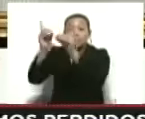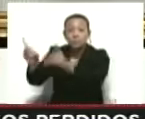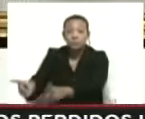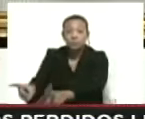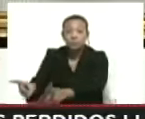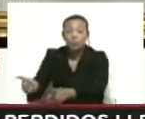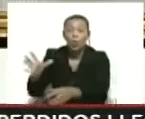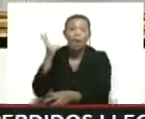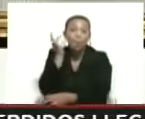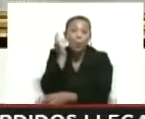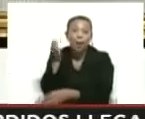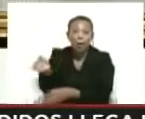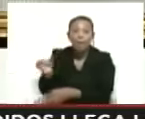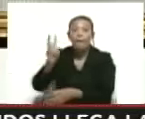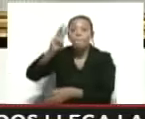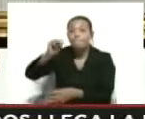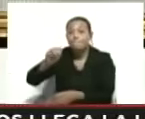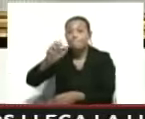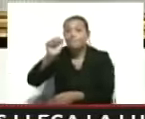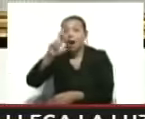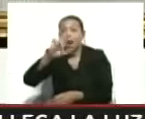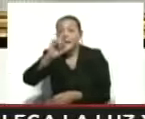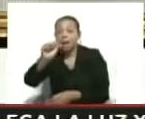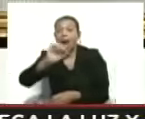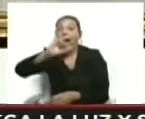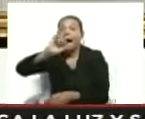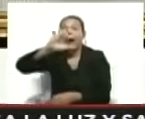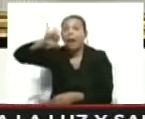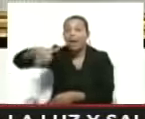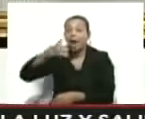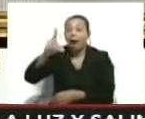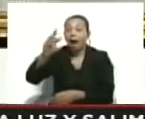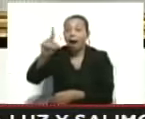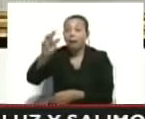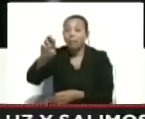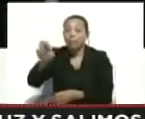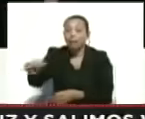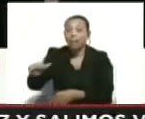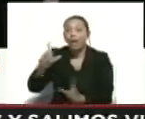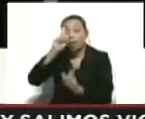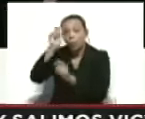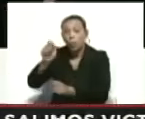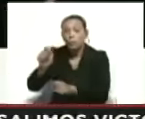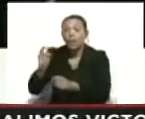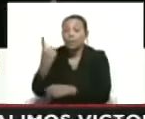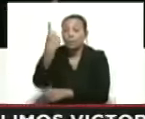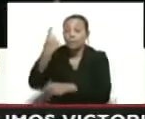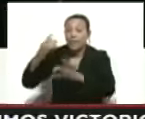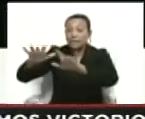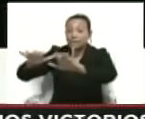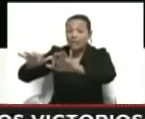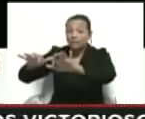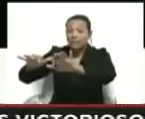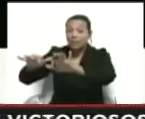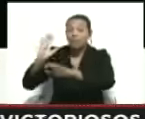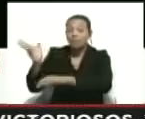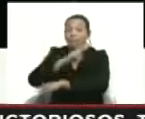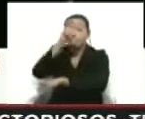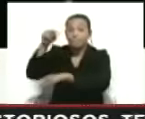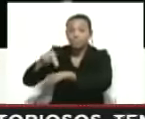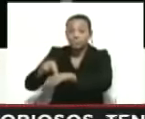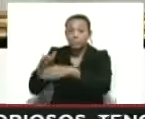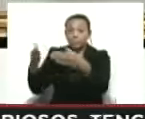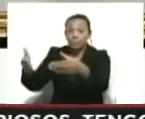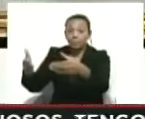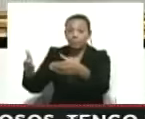de la ciudadana María Alejandra Hernández para que ejerza funciones como secretaria de la Asamblea